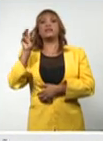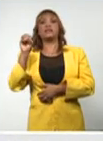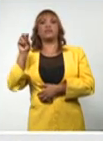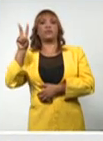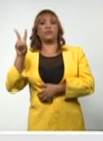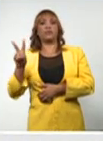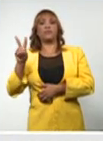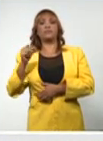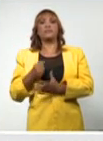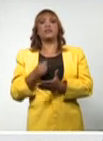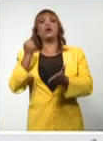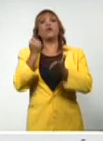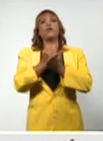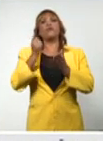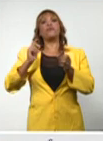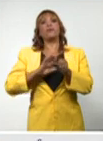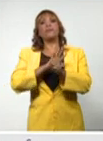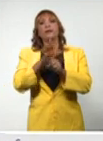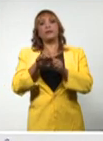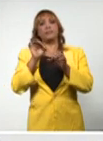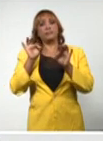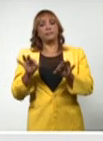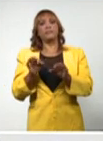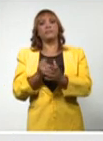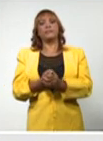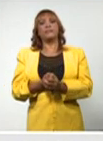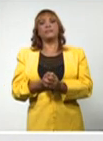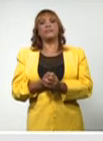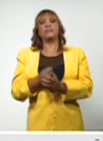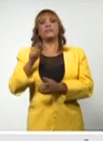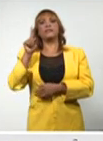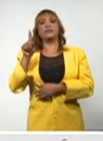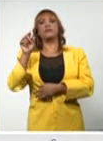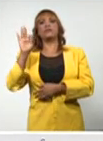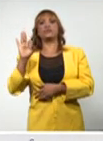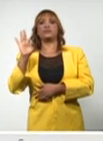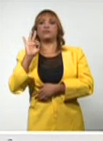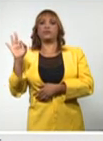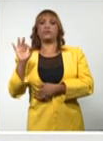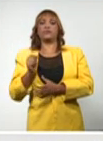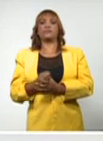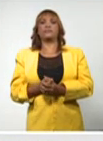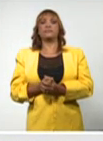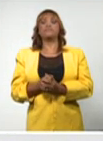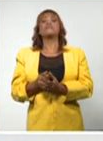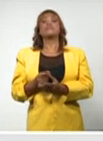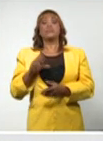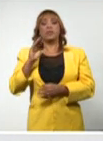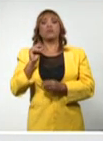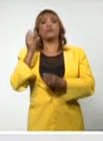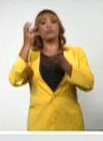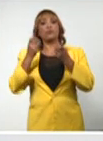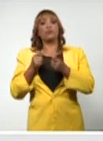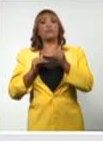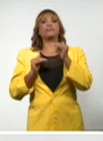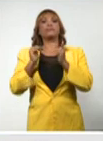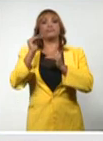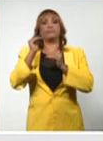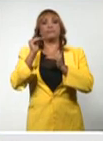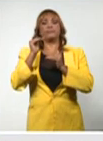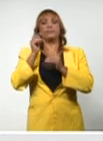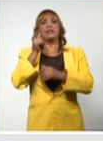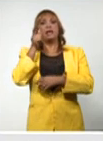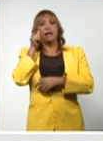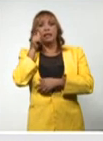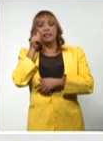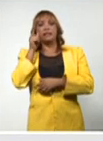y confirmados, o sea, activos 188, un número elevado. En la atención primaria de salud se